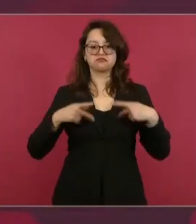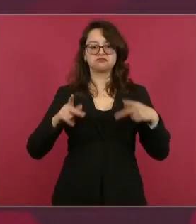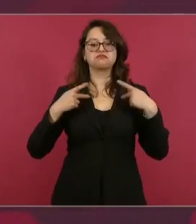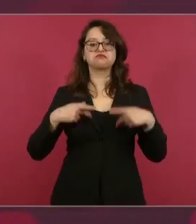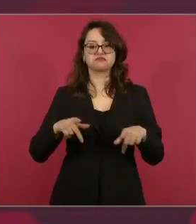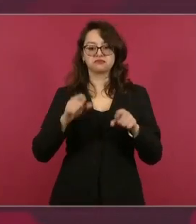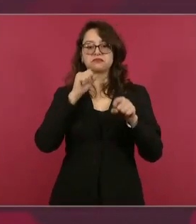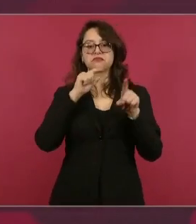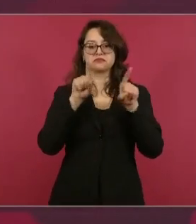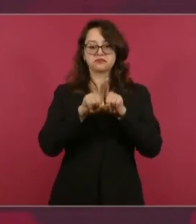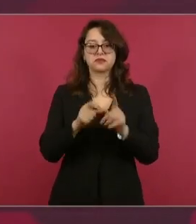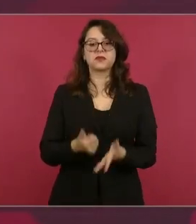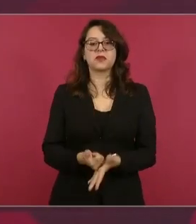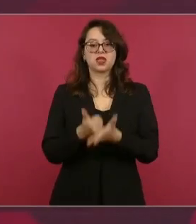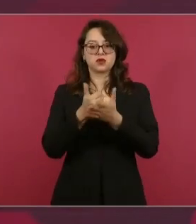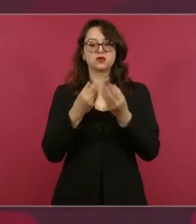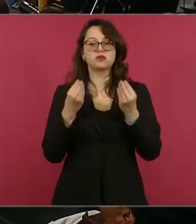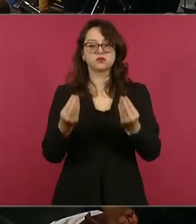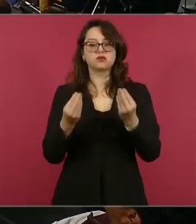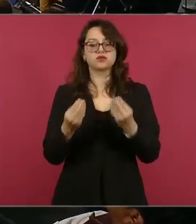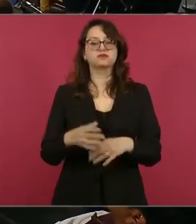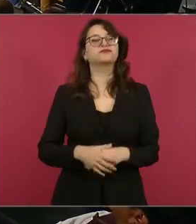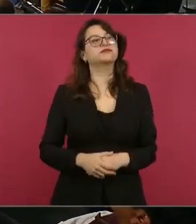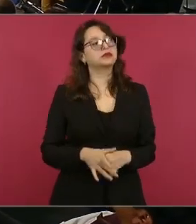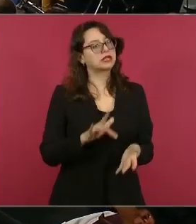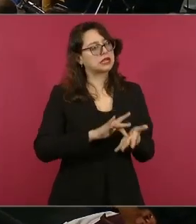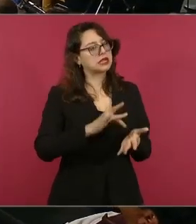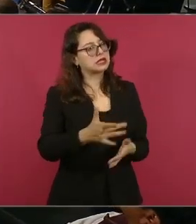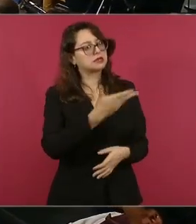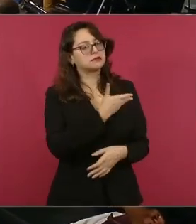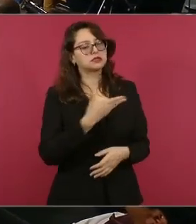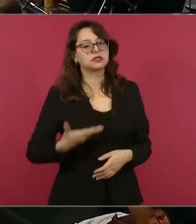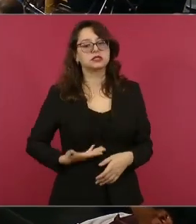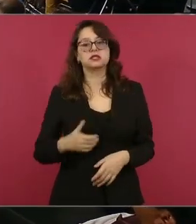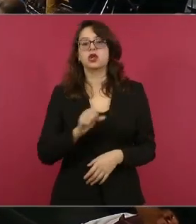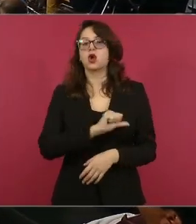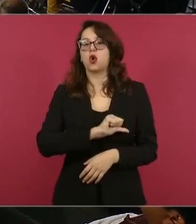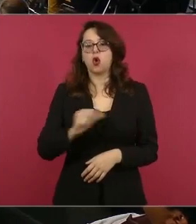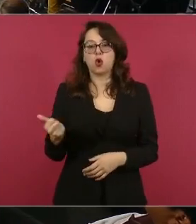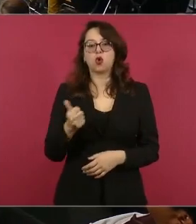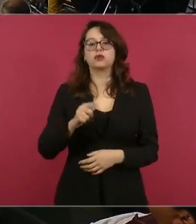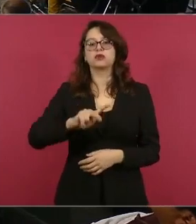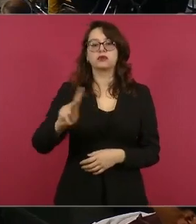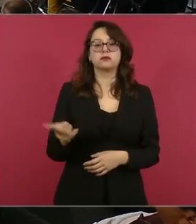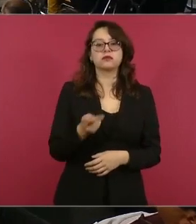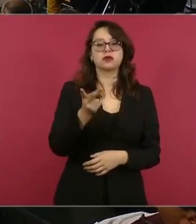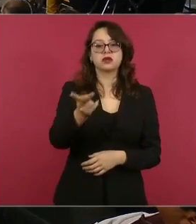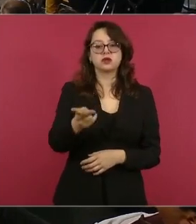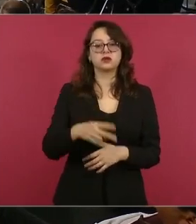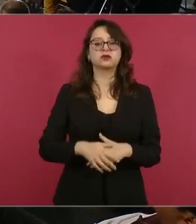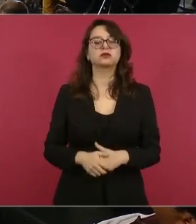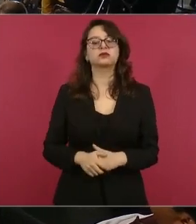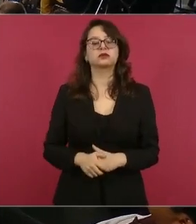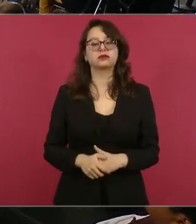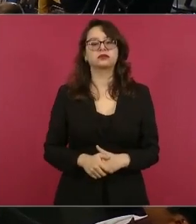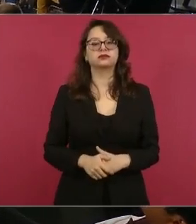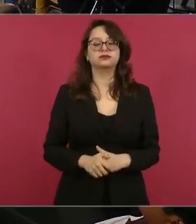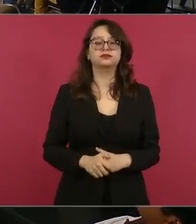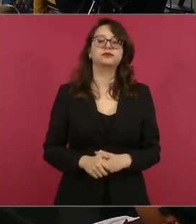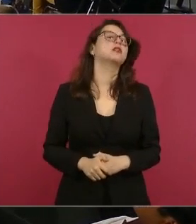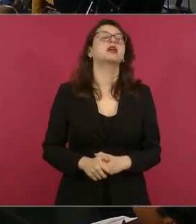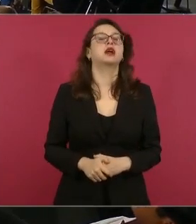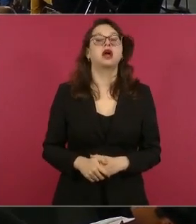mucho. Bien, presidente, gracias. En otro tema, esto es agrario, comunitarios del municipio